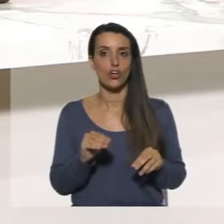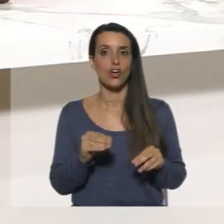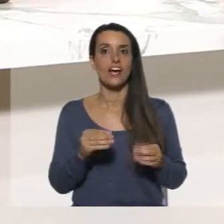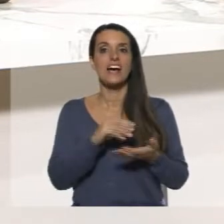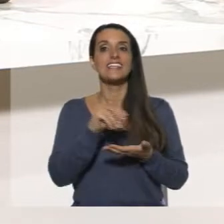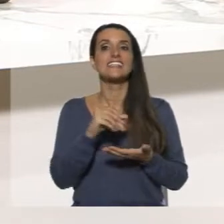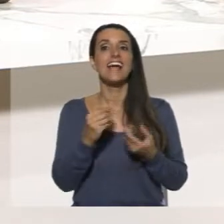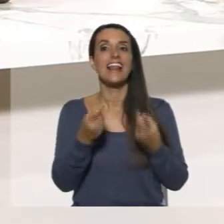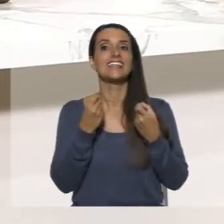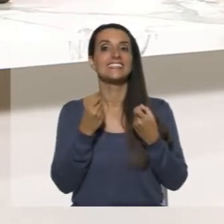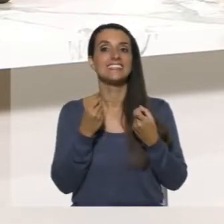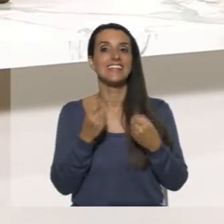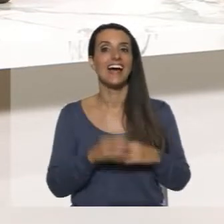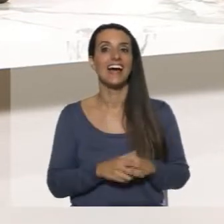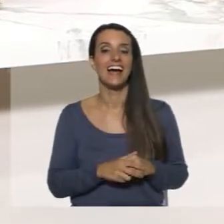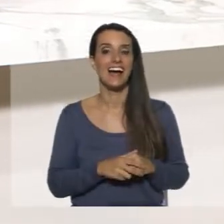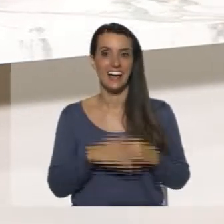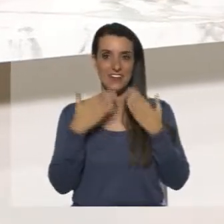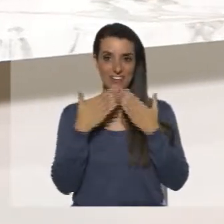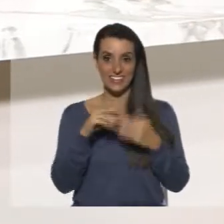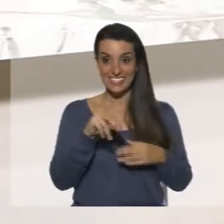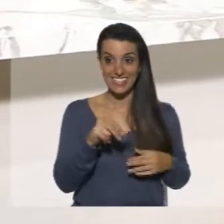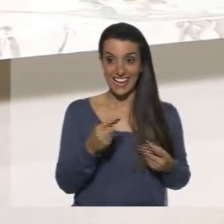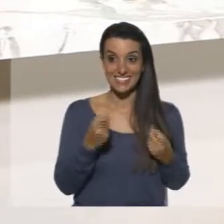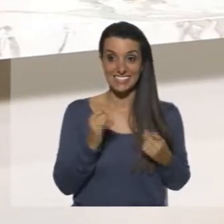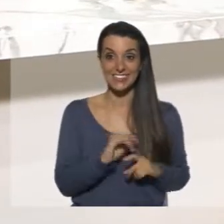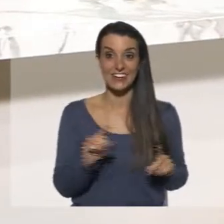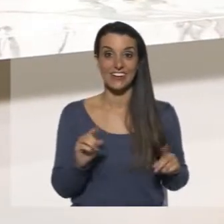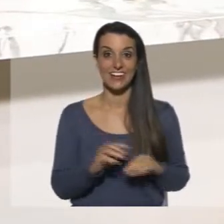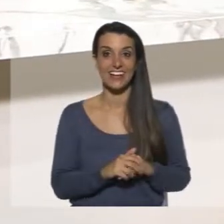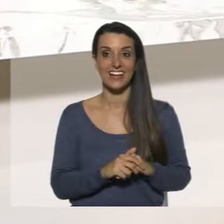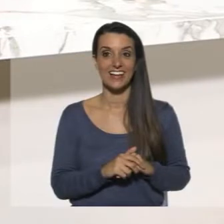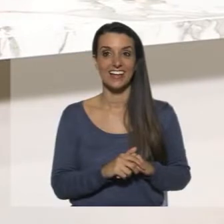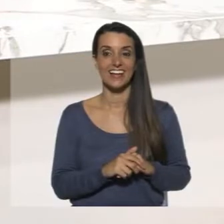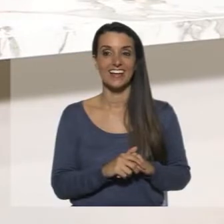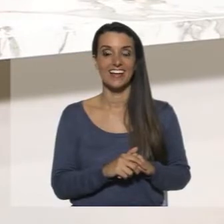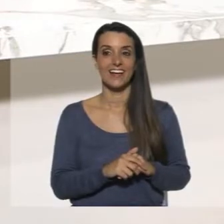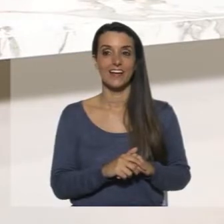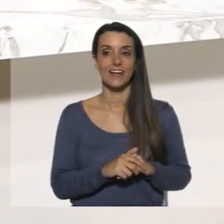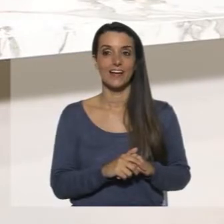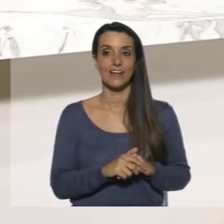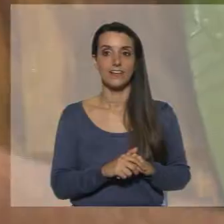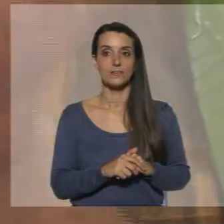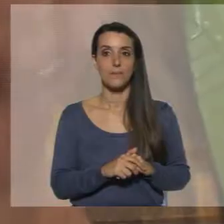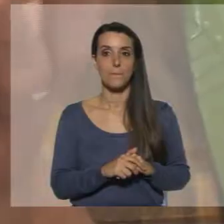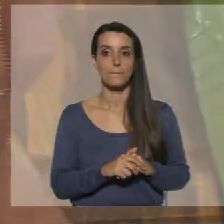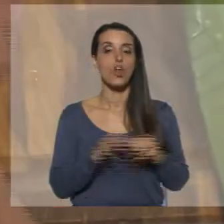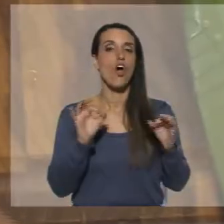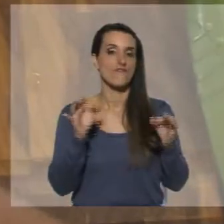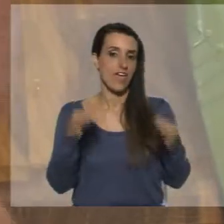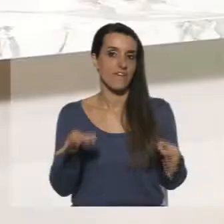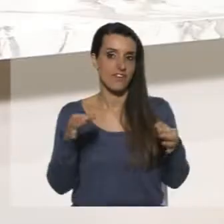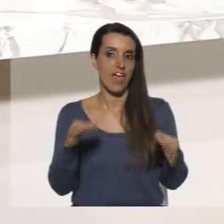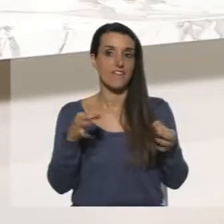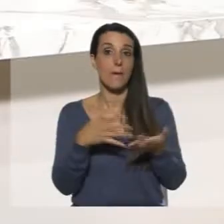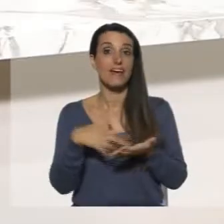necesitar. Sal. Viste que ahora te pregunta. Claro. Por favor. No, la sal ya estamos bien. Ya está bien. Por lo general. La